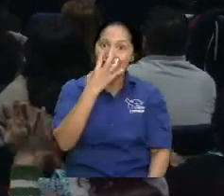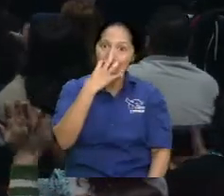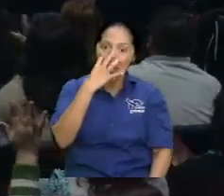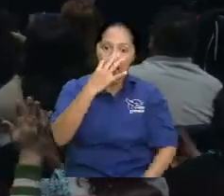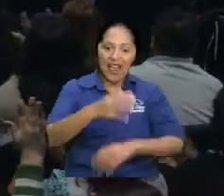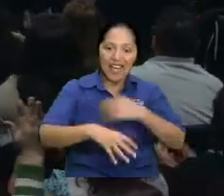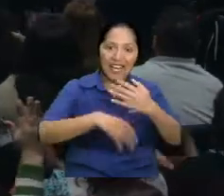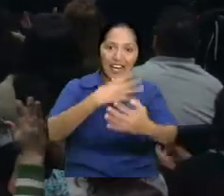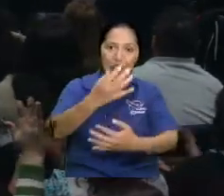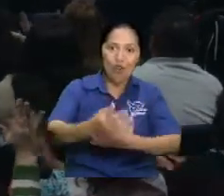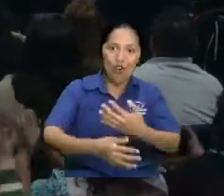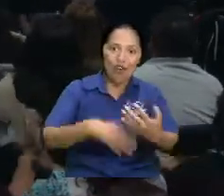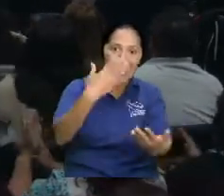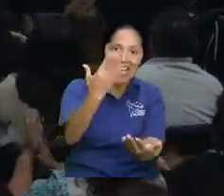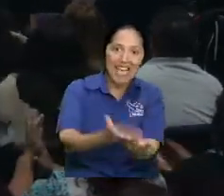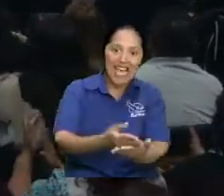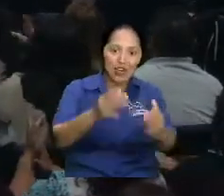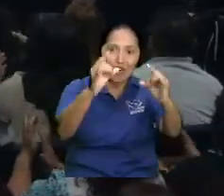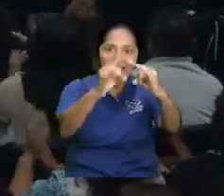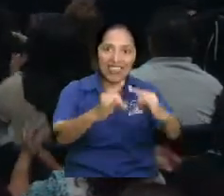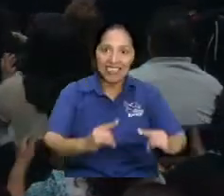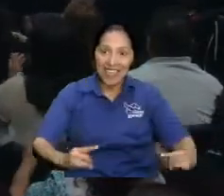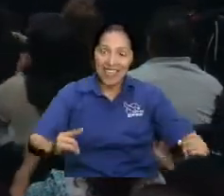bendito. Ay, ay, ay.